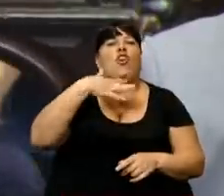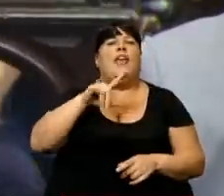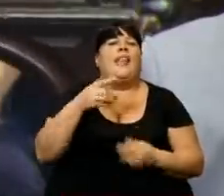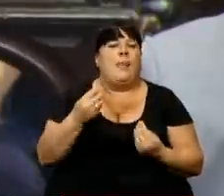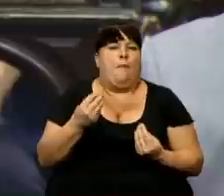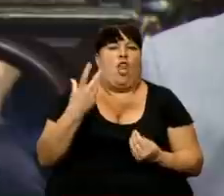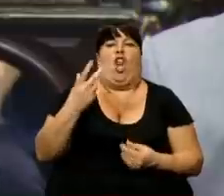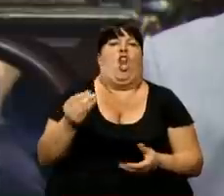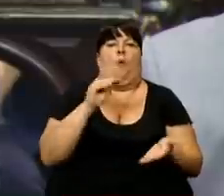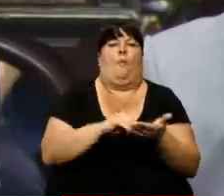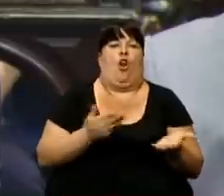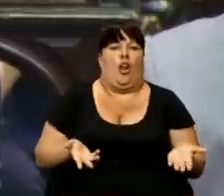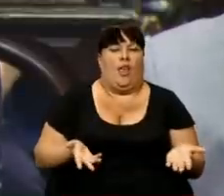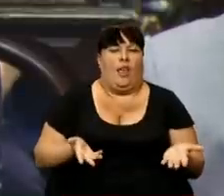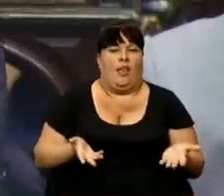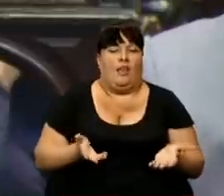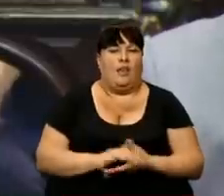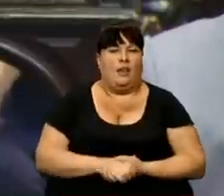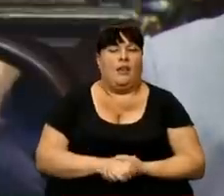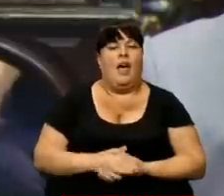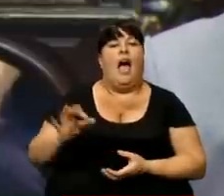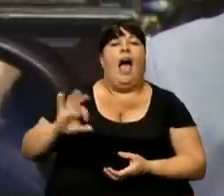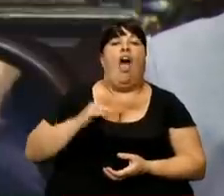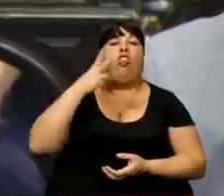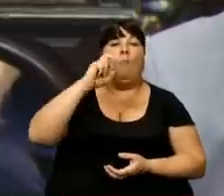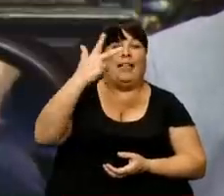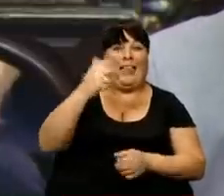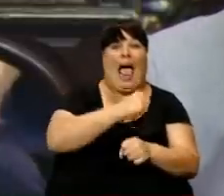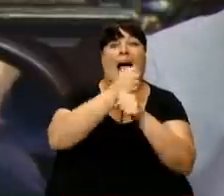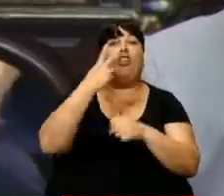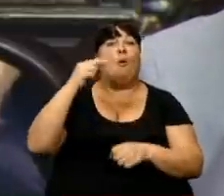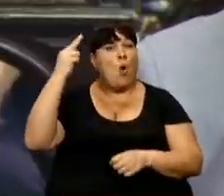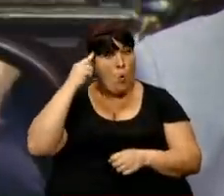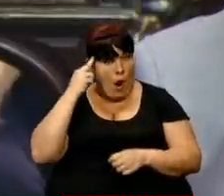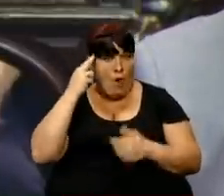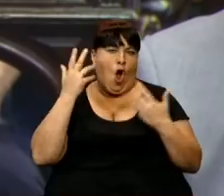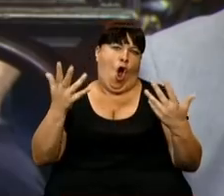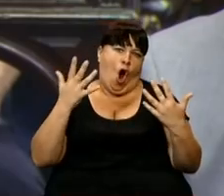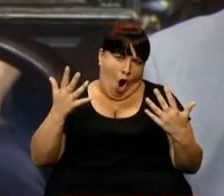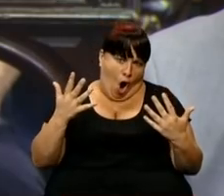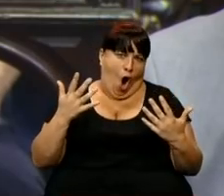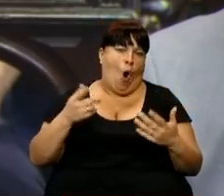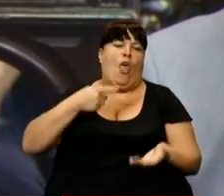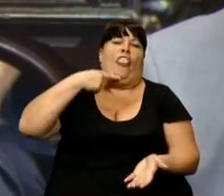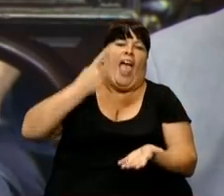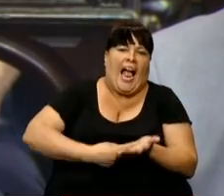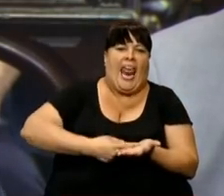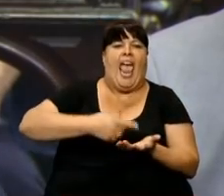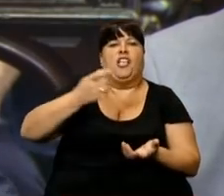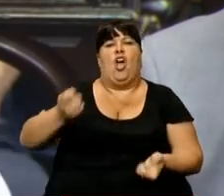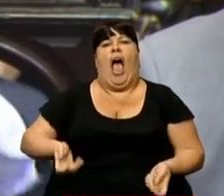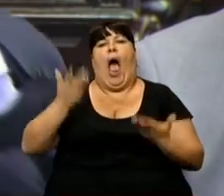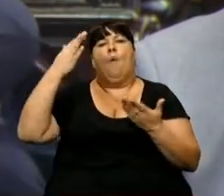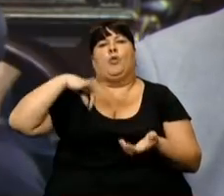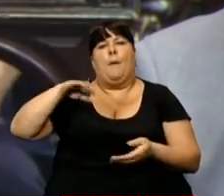entiende por qué se niega. Desde el 2003 al 2009, Obviamente que fueron por decreto y hubo aumentos de